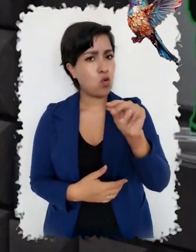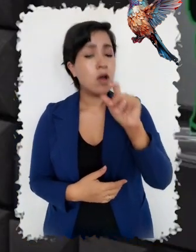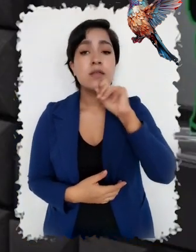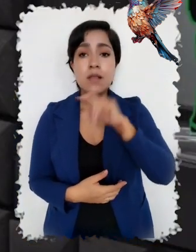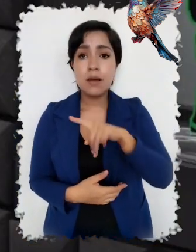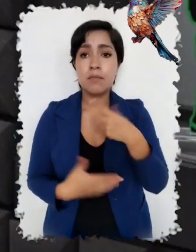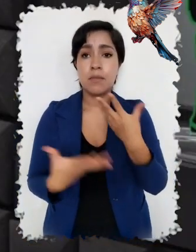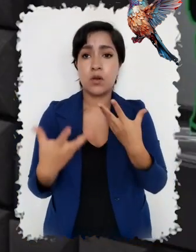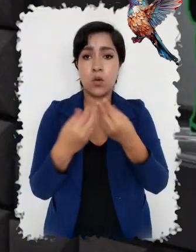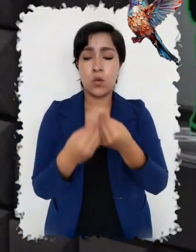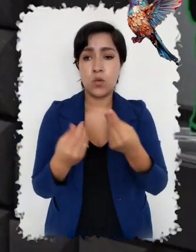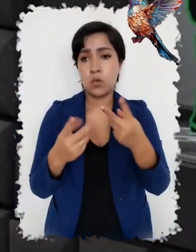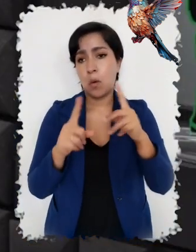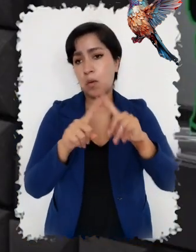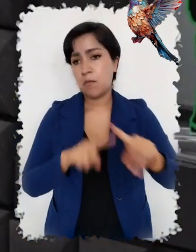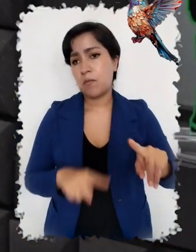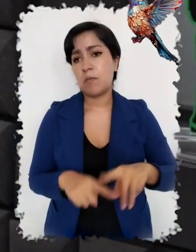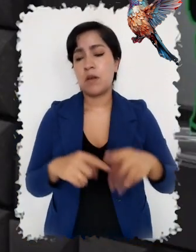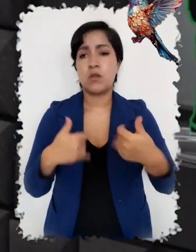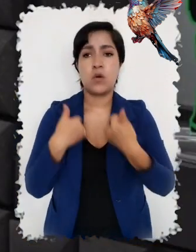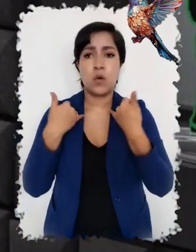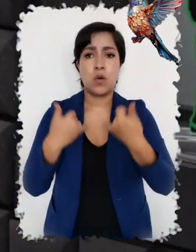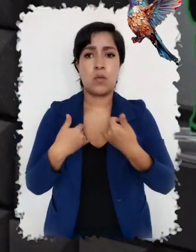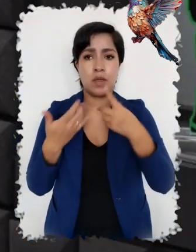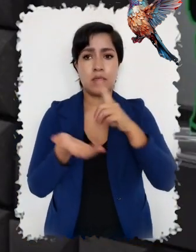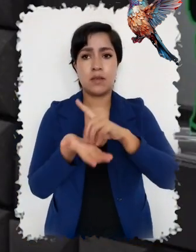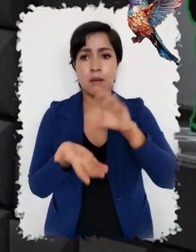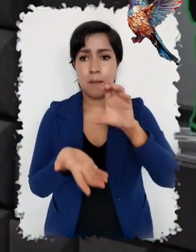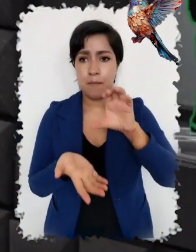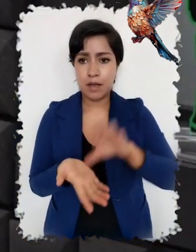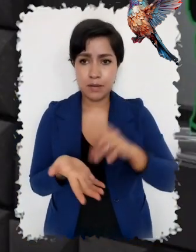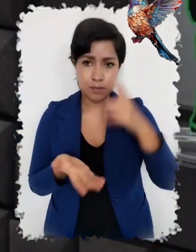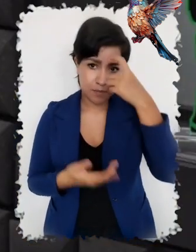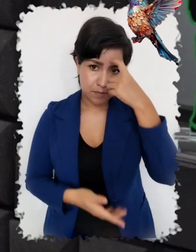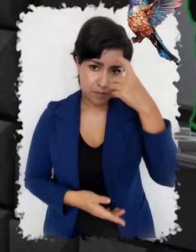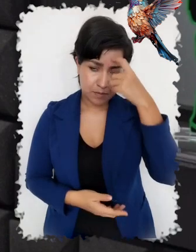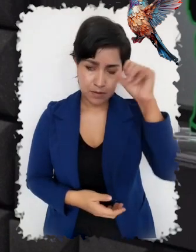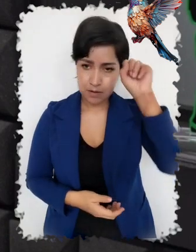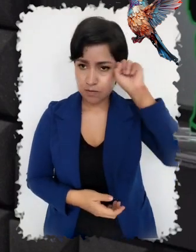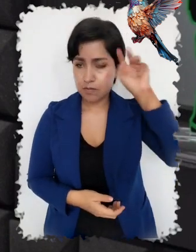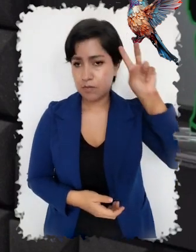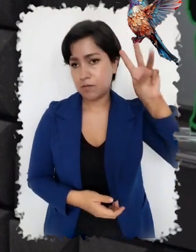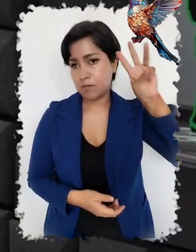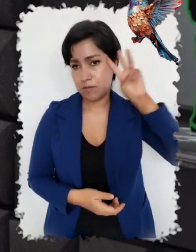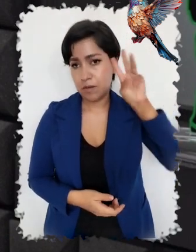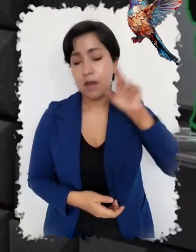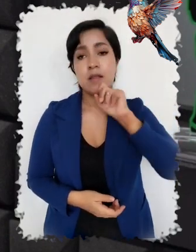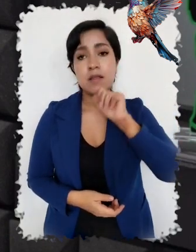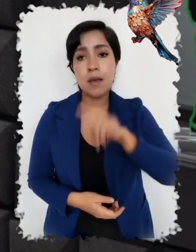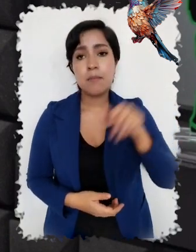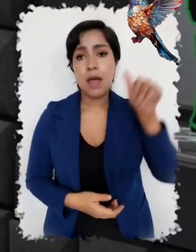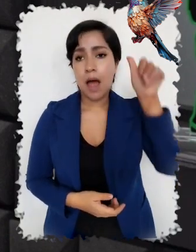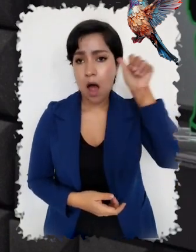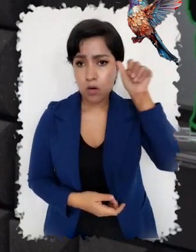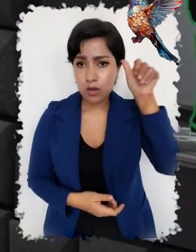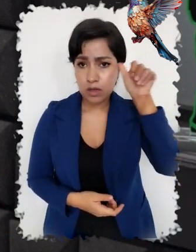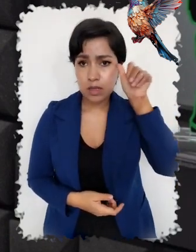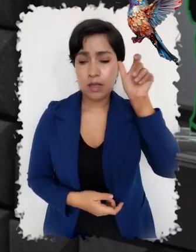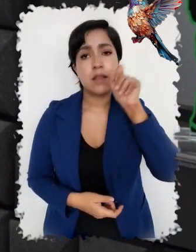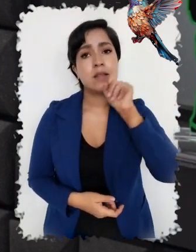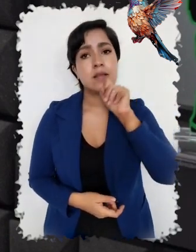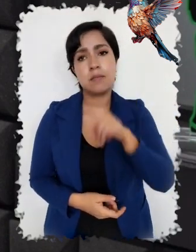eh trabajamos con chicos con discapacidad intelectual síndrome de down pero también trabajamos con chicos del espectro